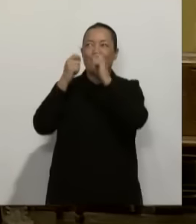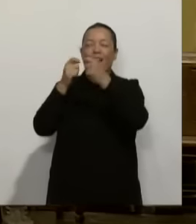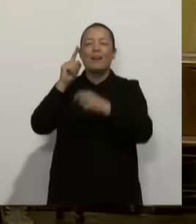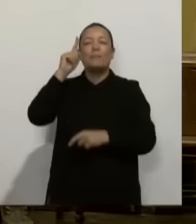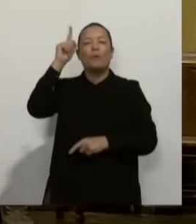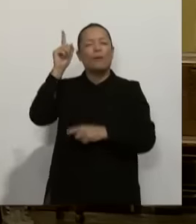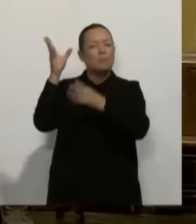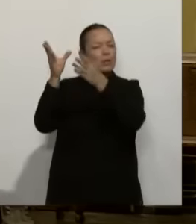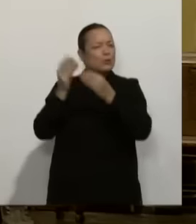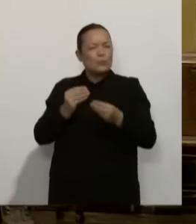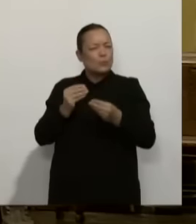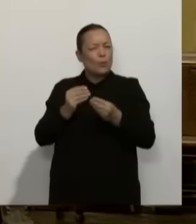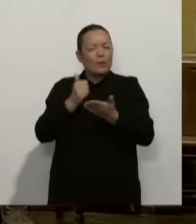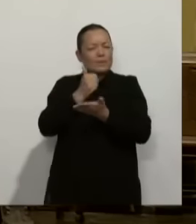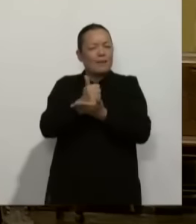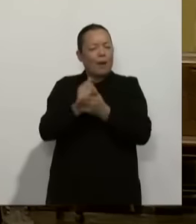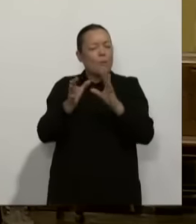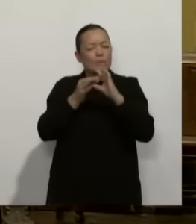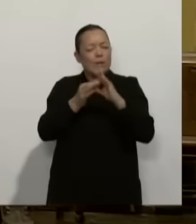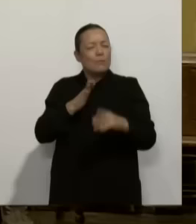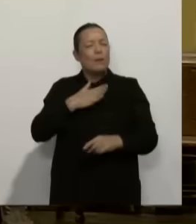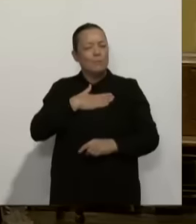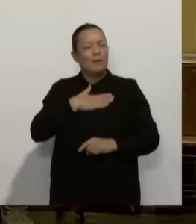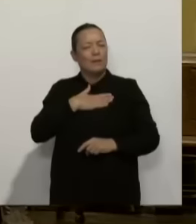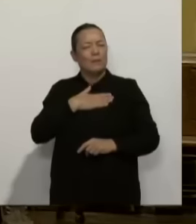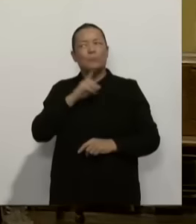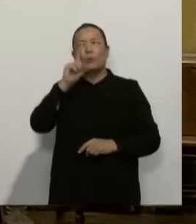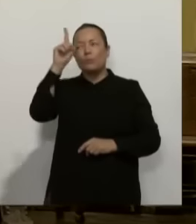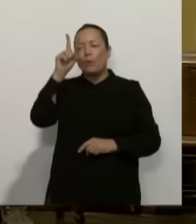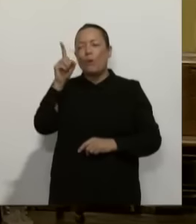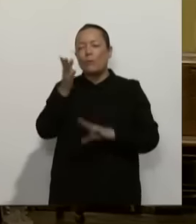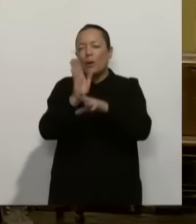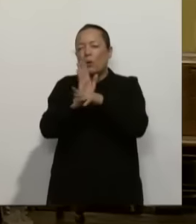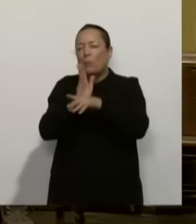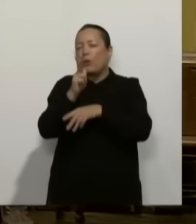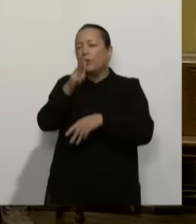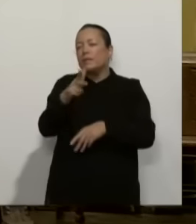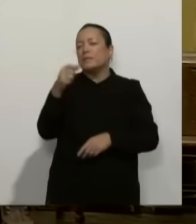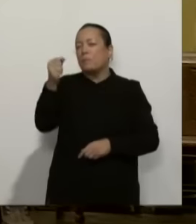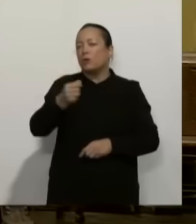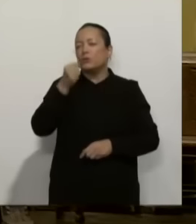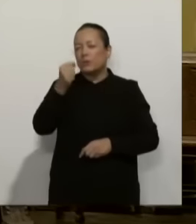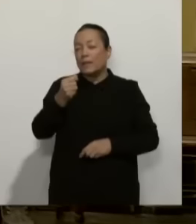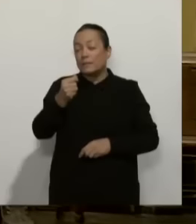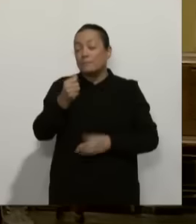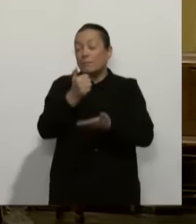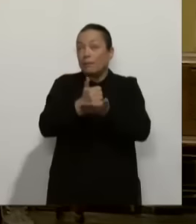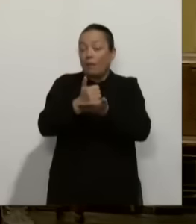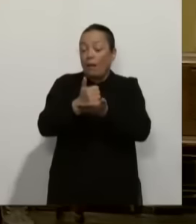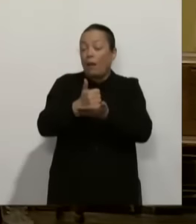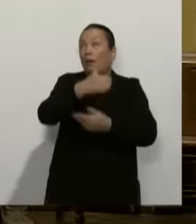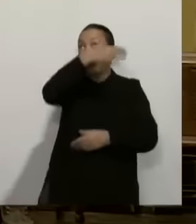en mi vida? Un Dios que, como nos dice Moisés, está en los